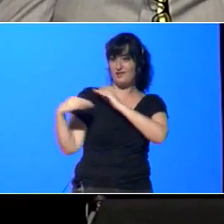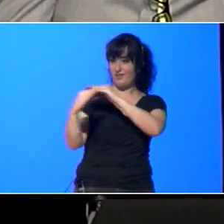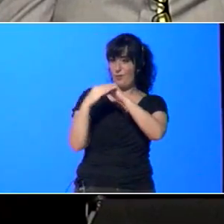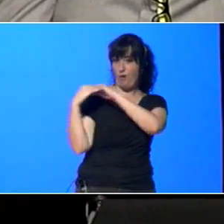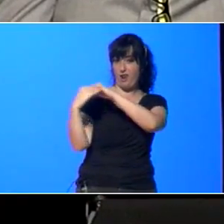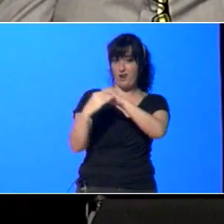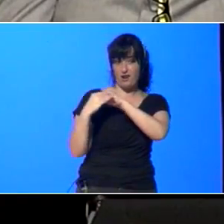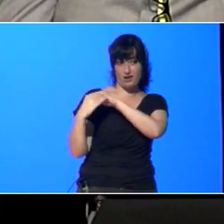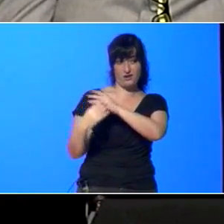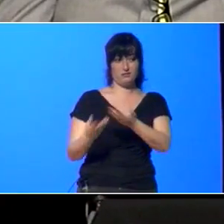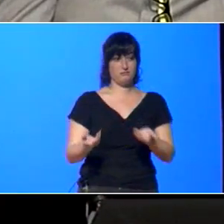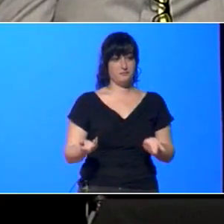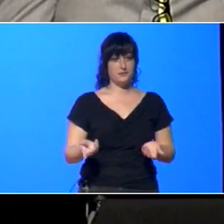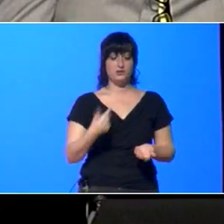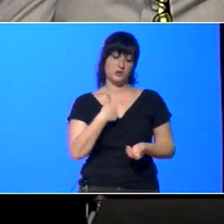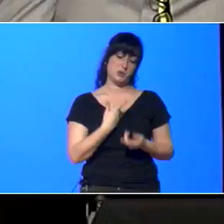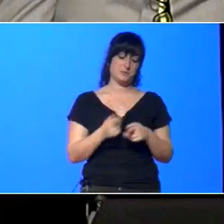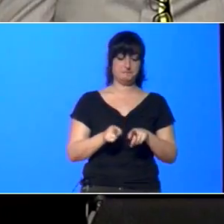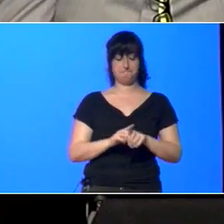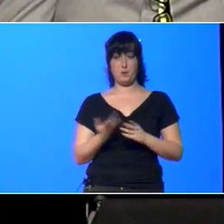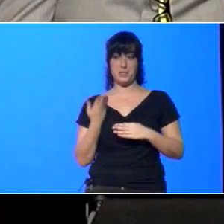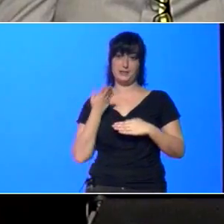bueno, vengo representando